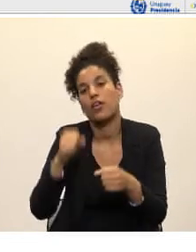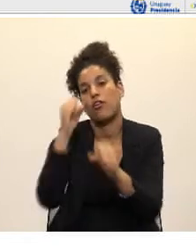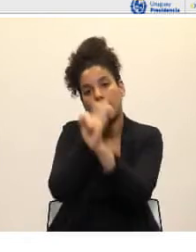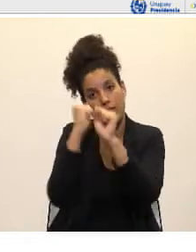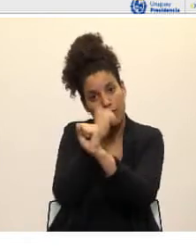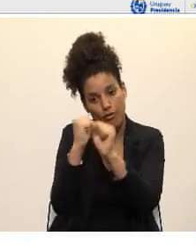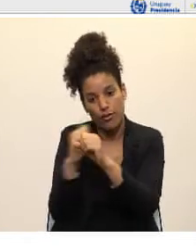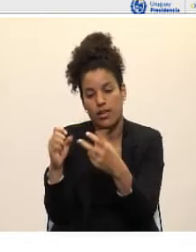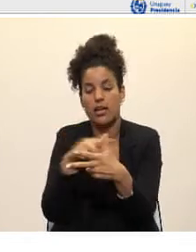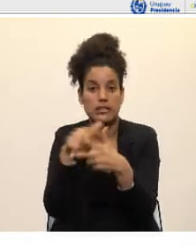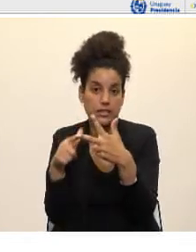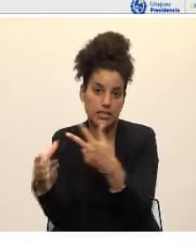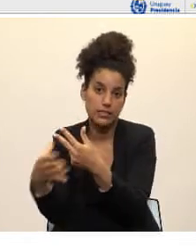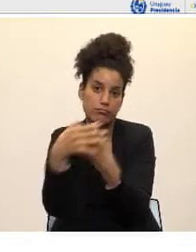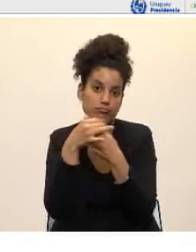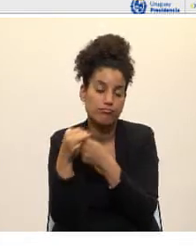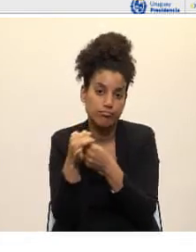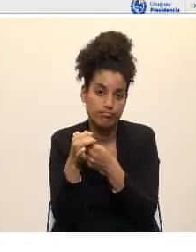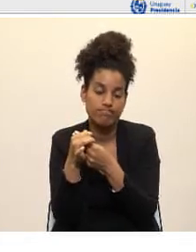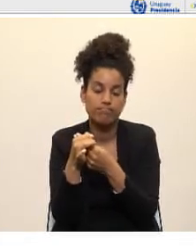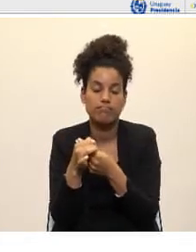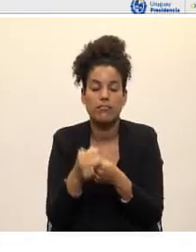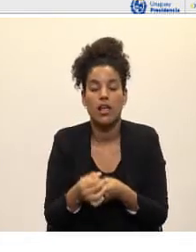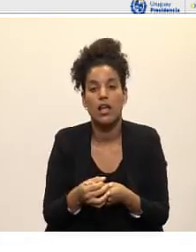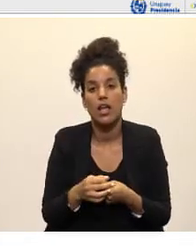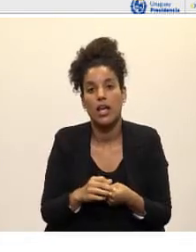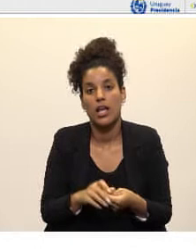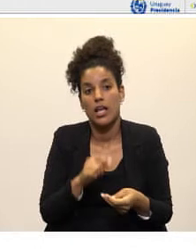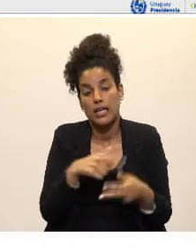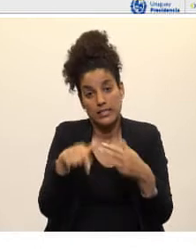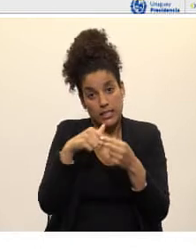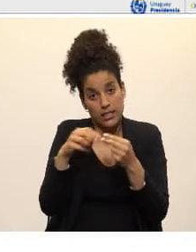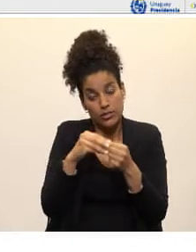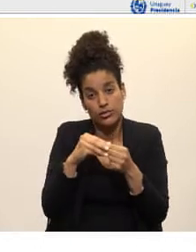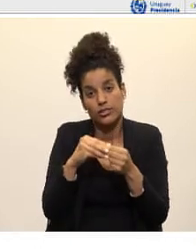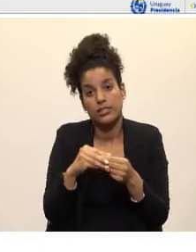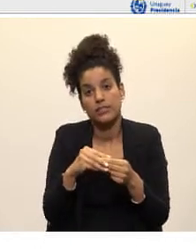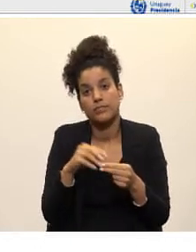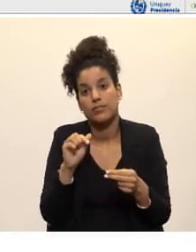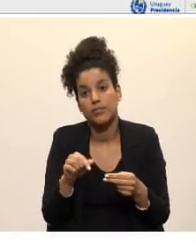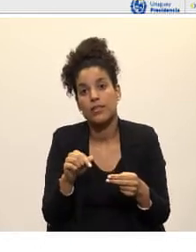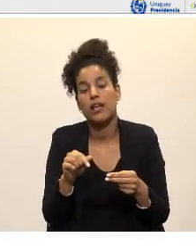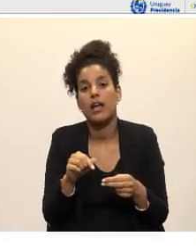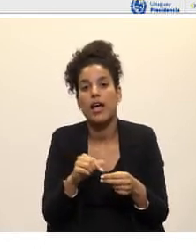que fundamentalmente acceso y apropiación, van a tener ciertas condiciones, ¿no? Ciertas condiciones